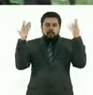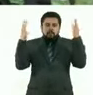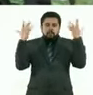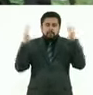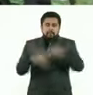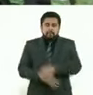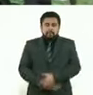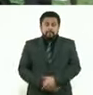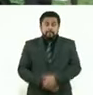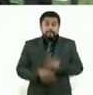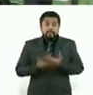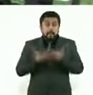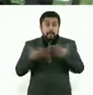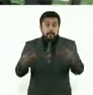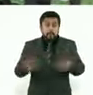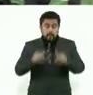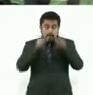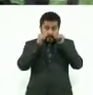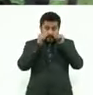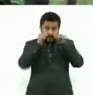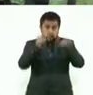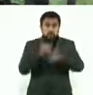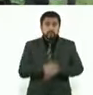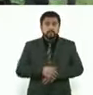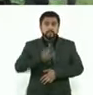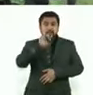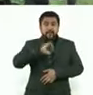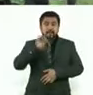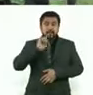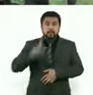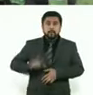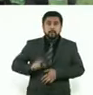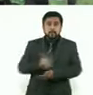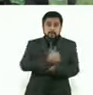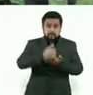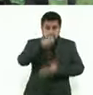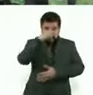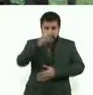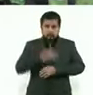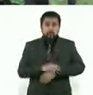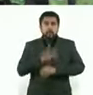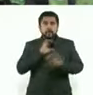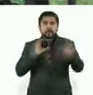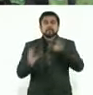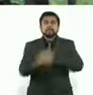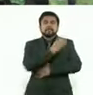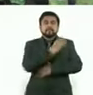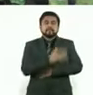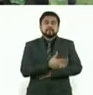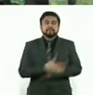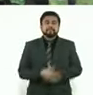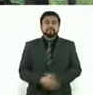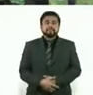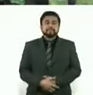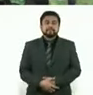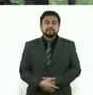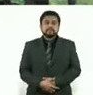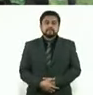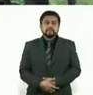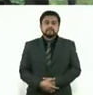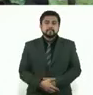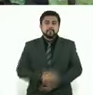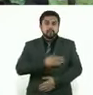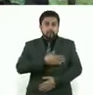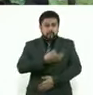A continuación, escuchemos el mensaje que nos dirige la jefa de gobierno de la Ciudad de México, doctora Claudia Sheinbaum Pardo. Bueno,